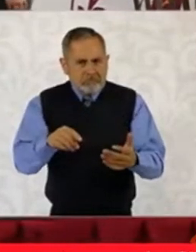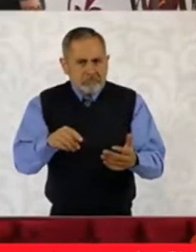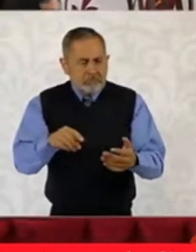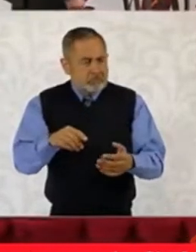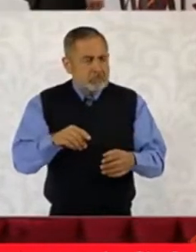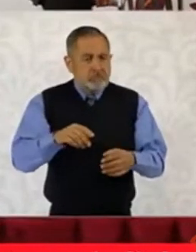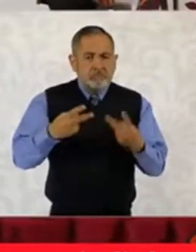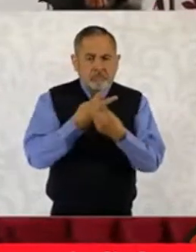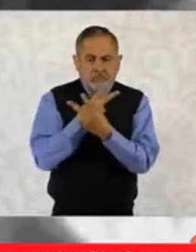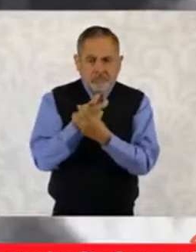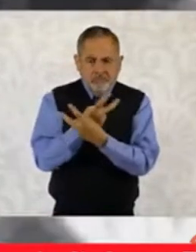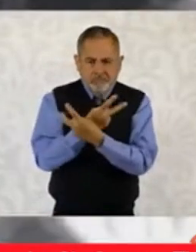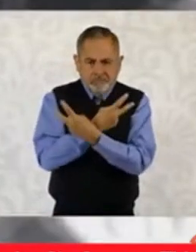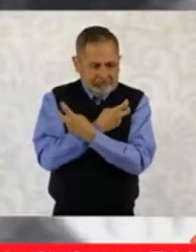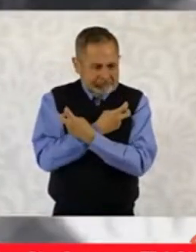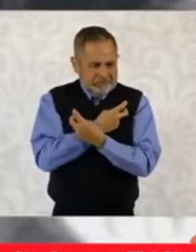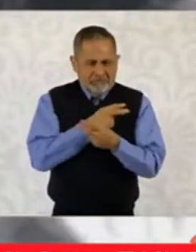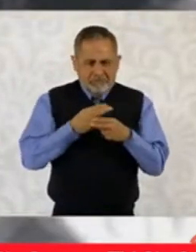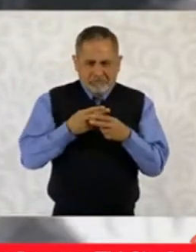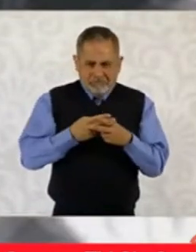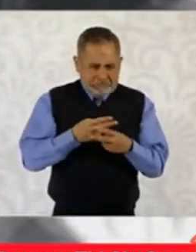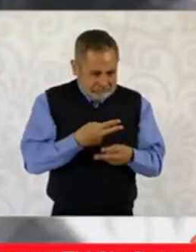restos humanos en el predio.